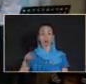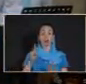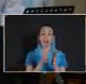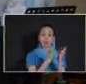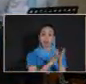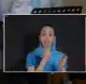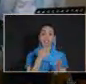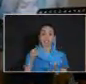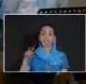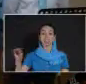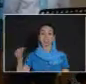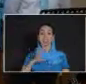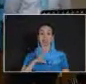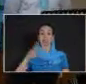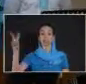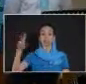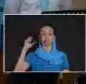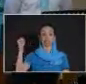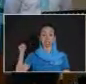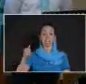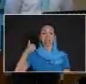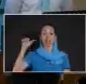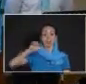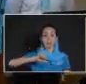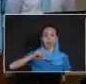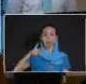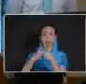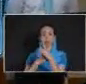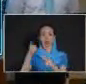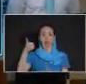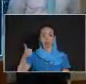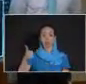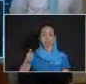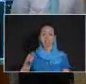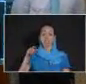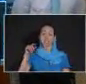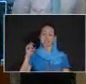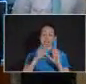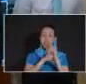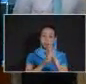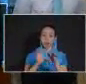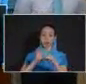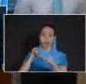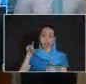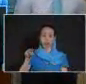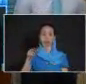Fíjense qué tremendo. Y el máximo ejemplo es el Señor Jesucristo. El Señor Jesucristo,